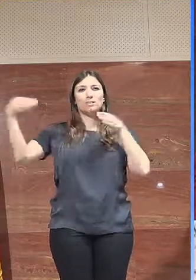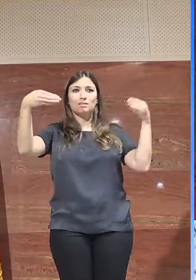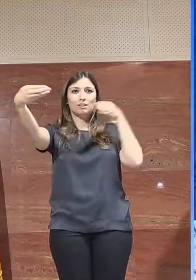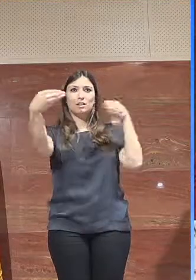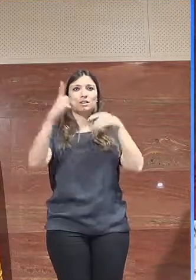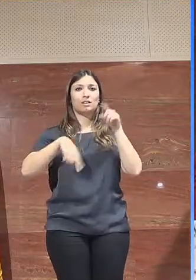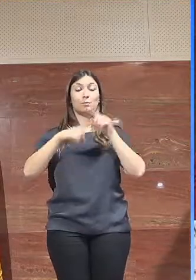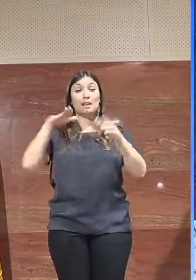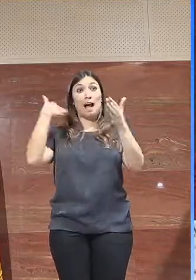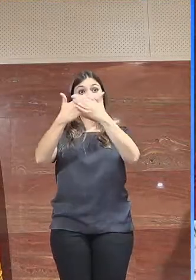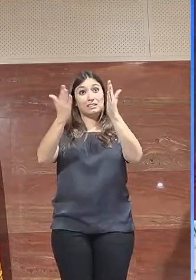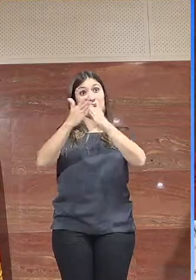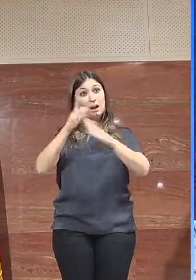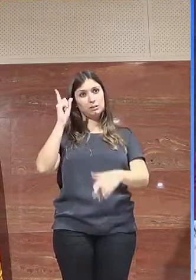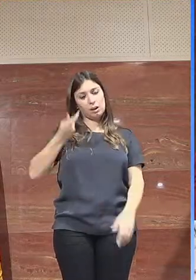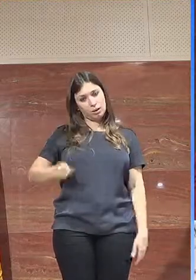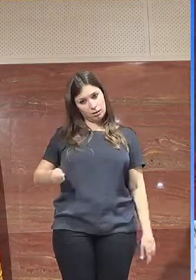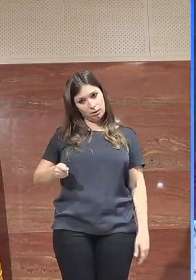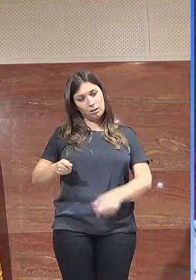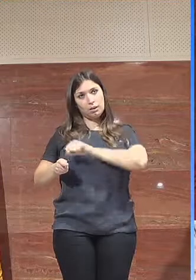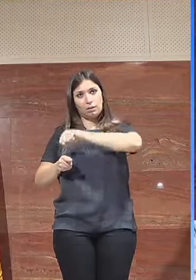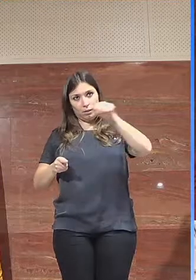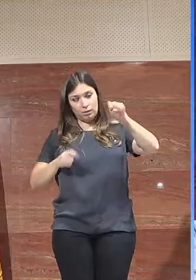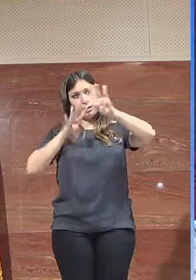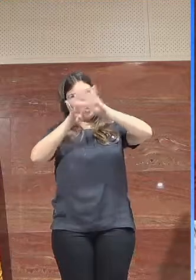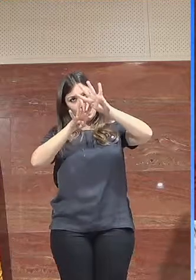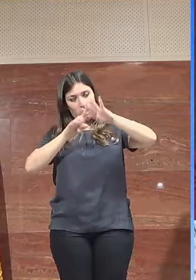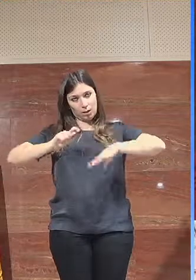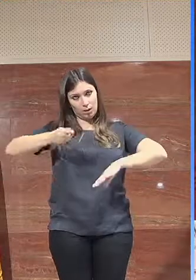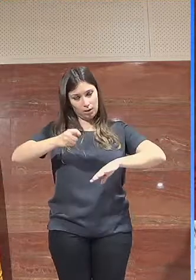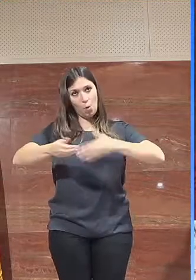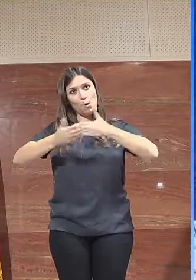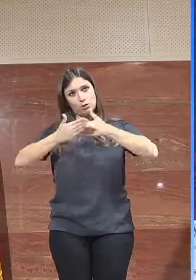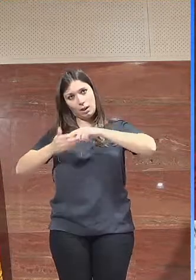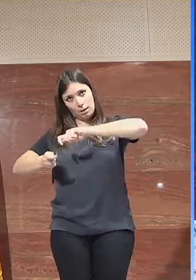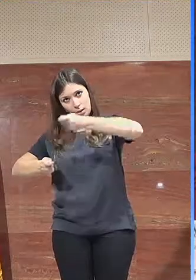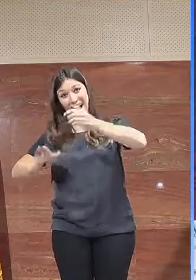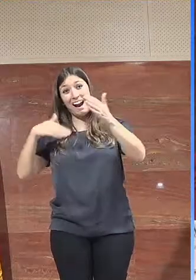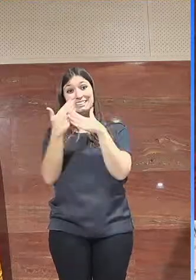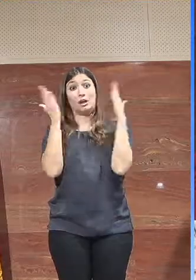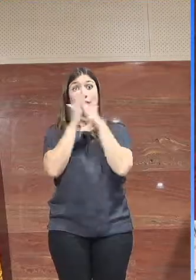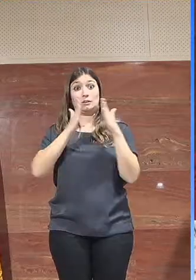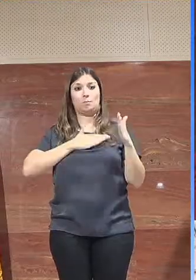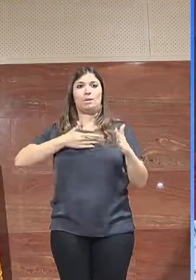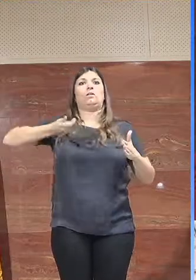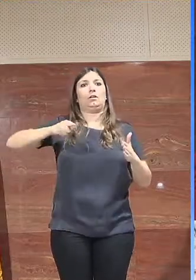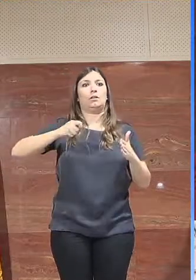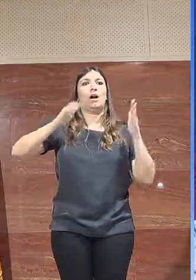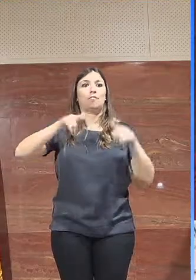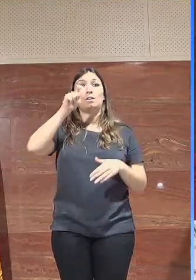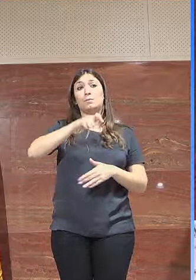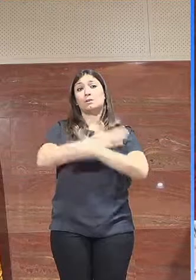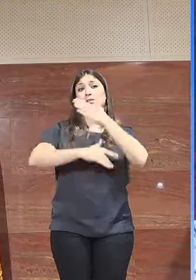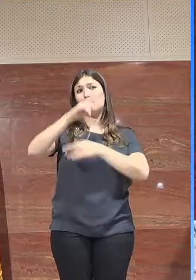hasta que llegas a tu casa, tienes la llave de la cancela exterior, tienes la llave del portal y tienes la llave de la propia vivienda, y eso les produce a las personas con